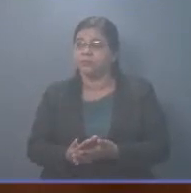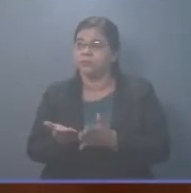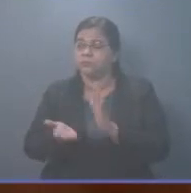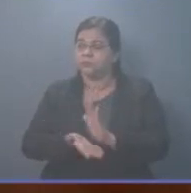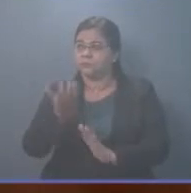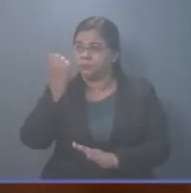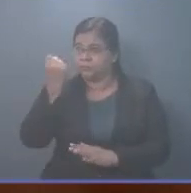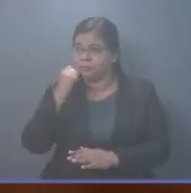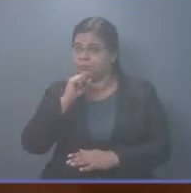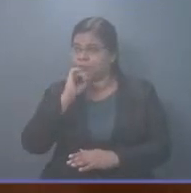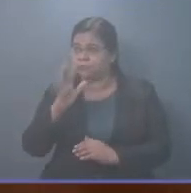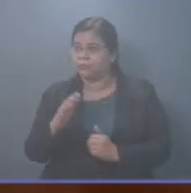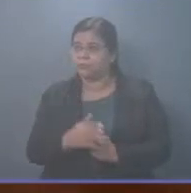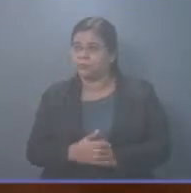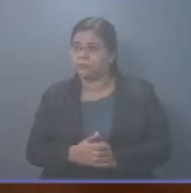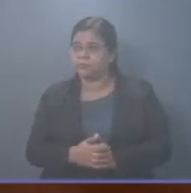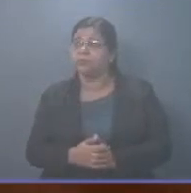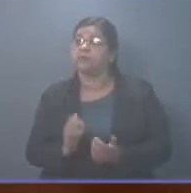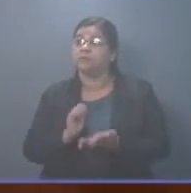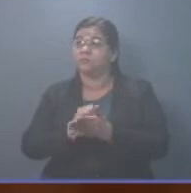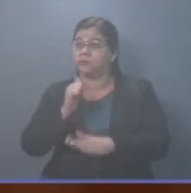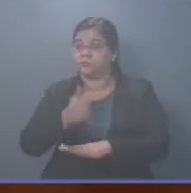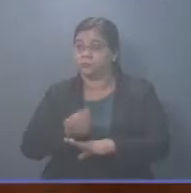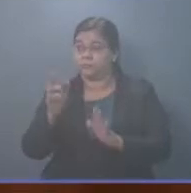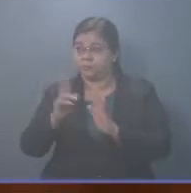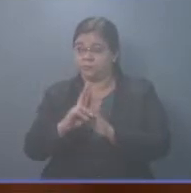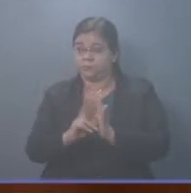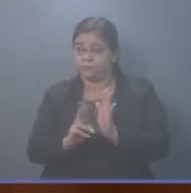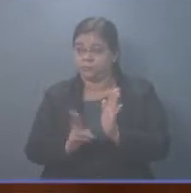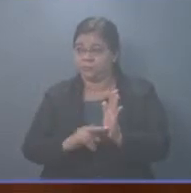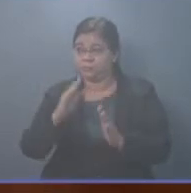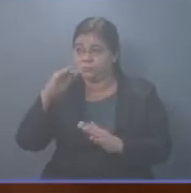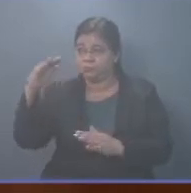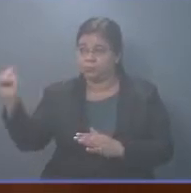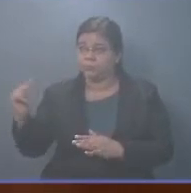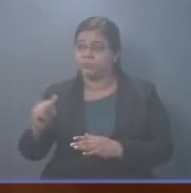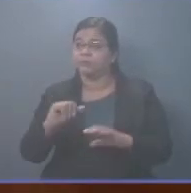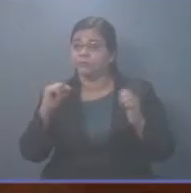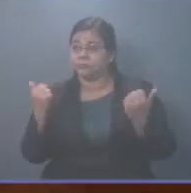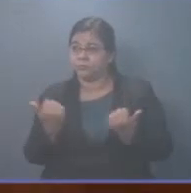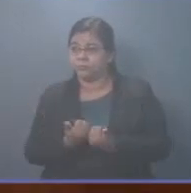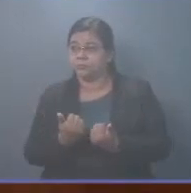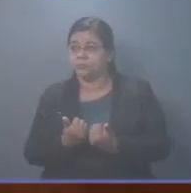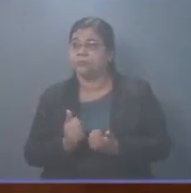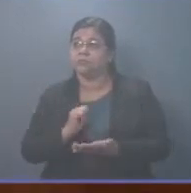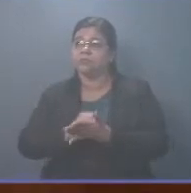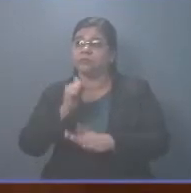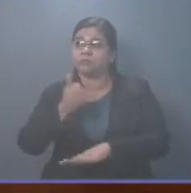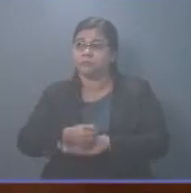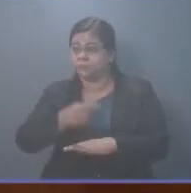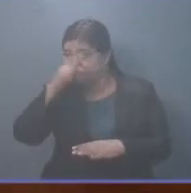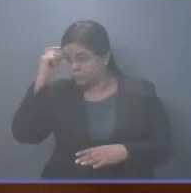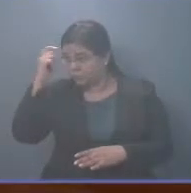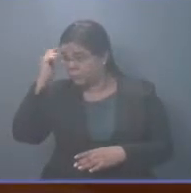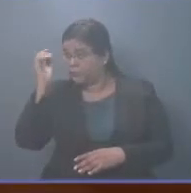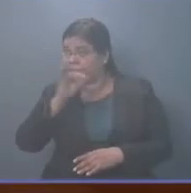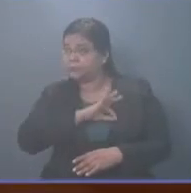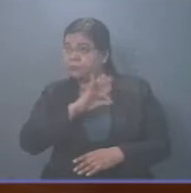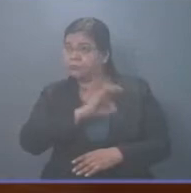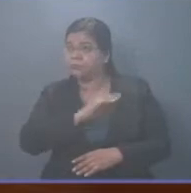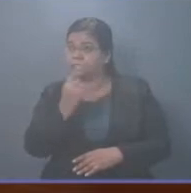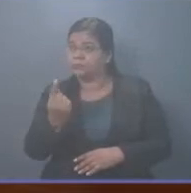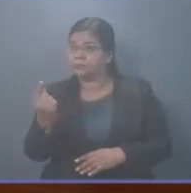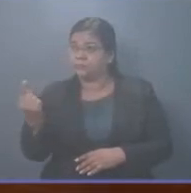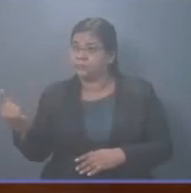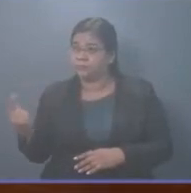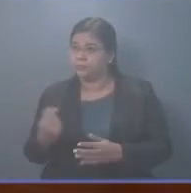siguiente: crear un registro nacional de fundaciones, asociaciones u organizaciones que trabajan a favor de las personas adultas mayores,